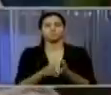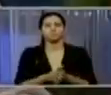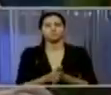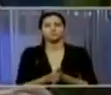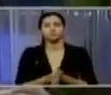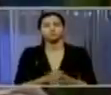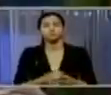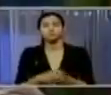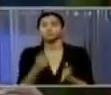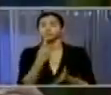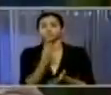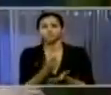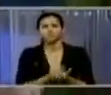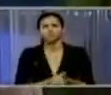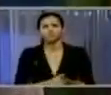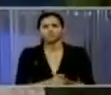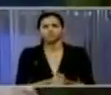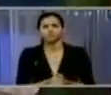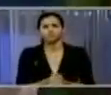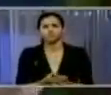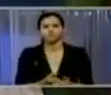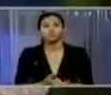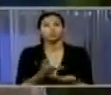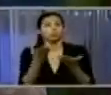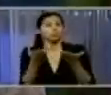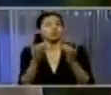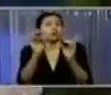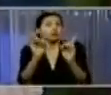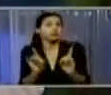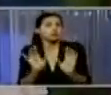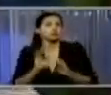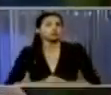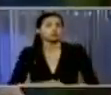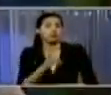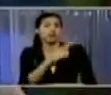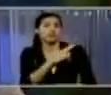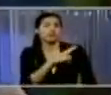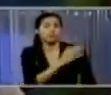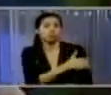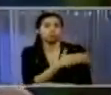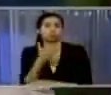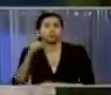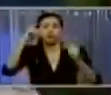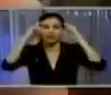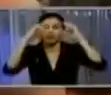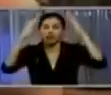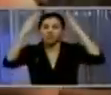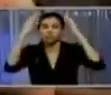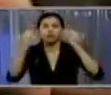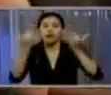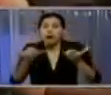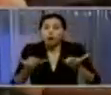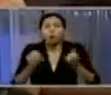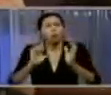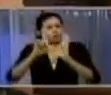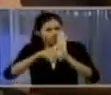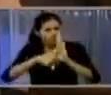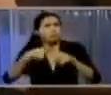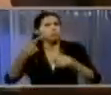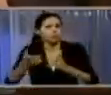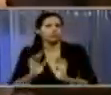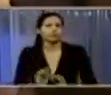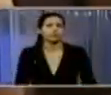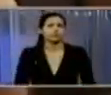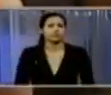digo, elija usted como jefe de la oposición, más temprano que tarde,